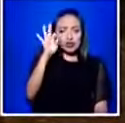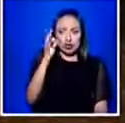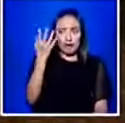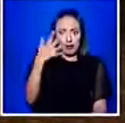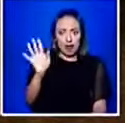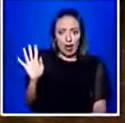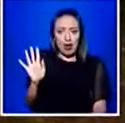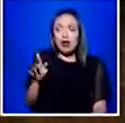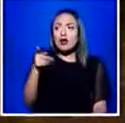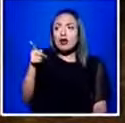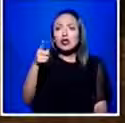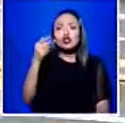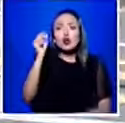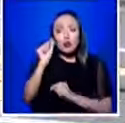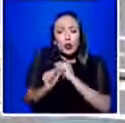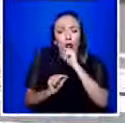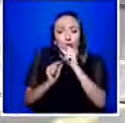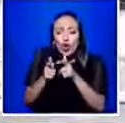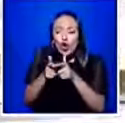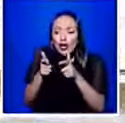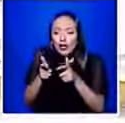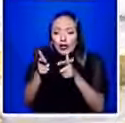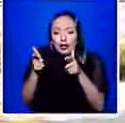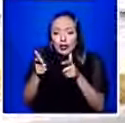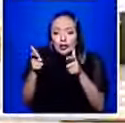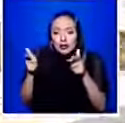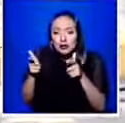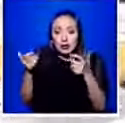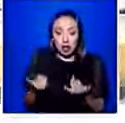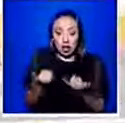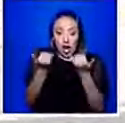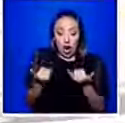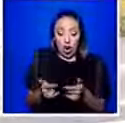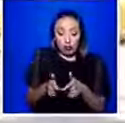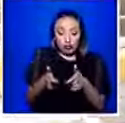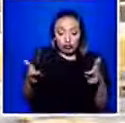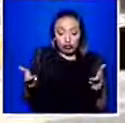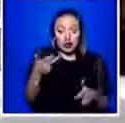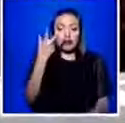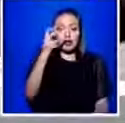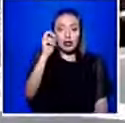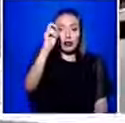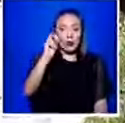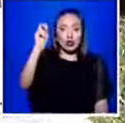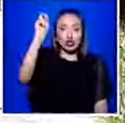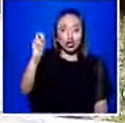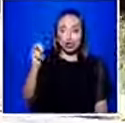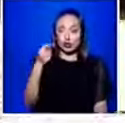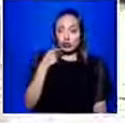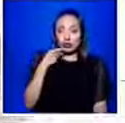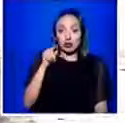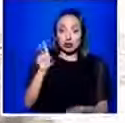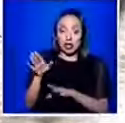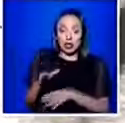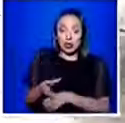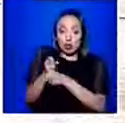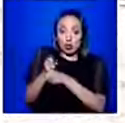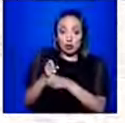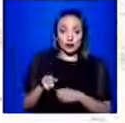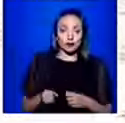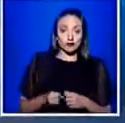y evidencia una evolución. La demanda creció en un 30% el último año, según un balance de las